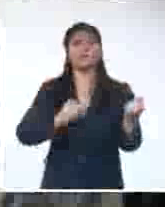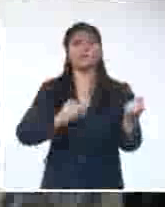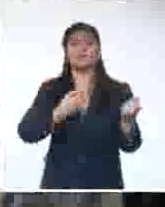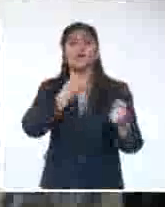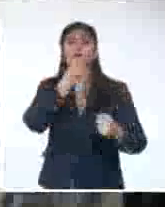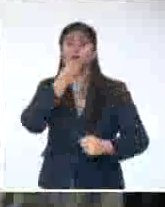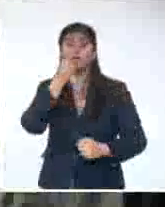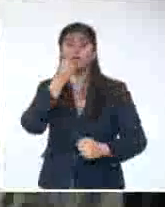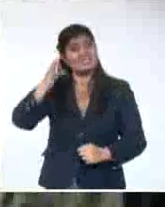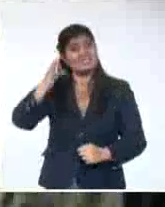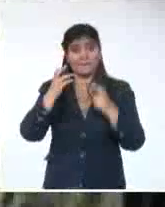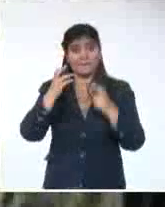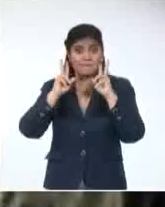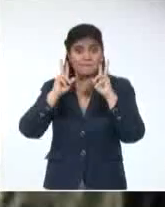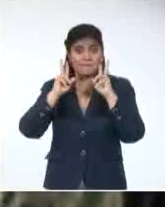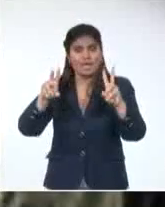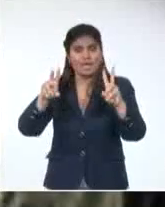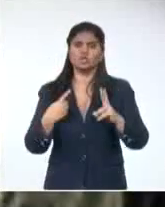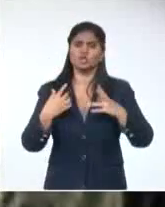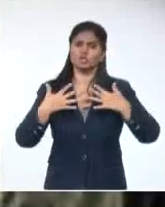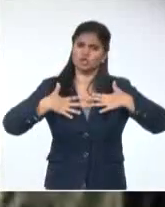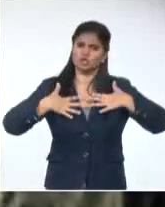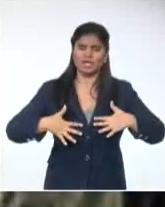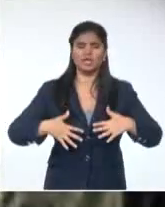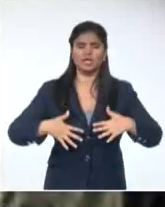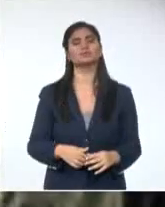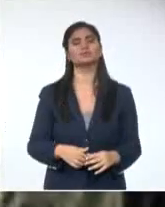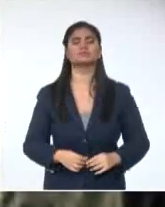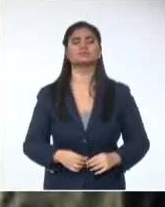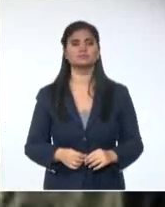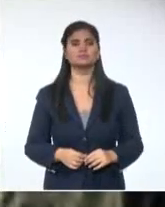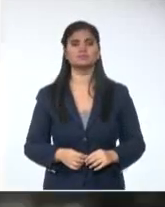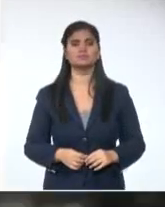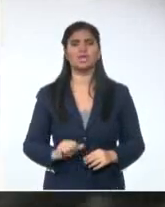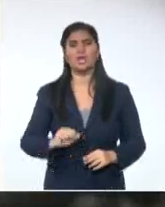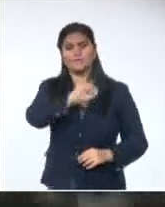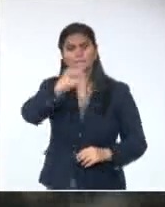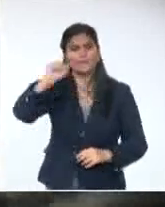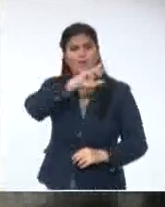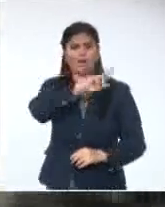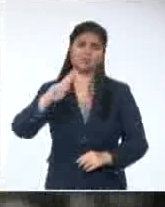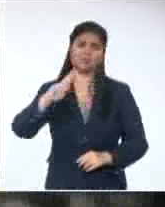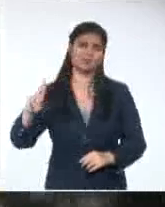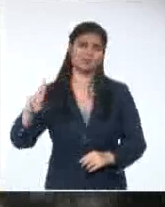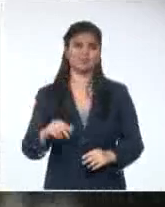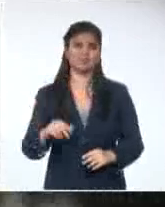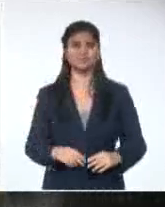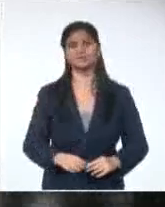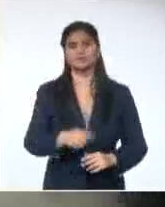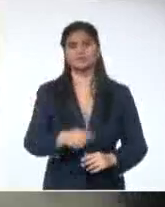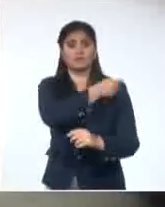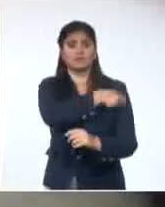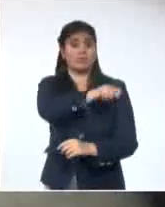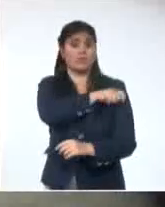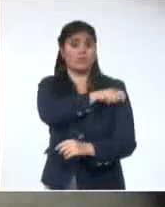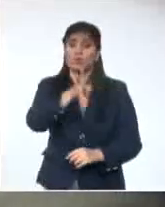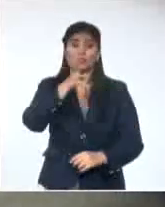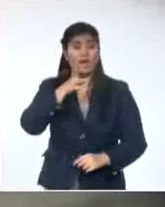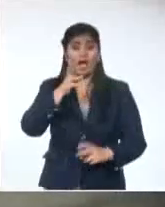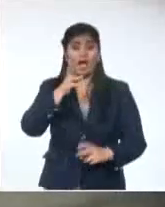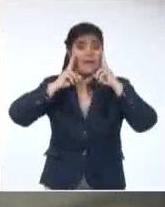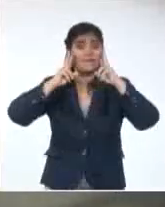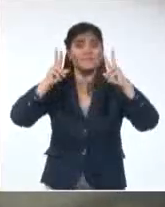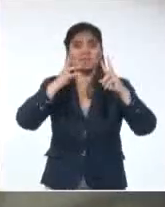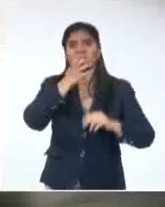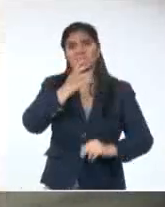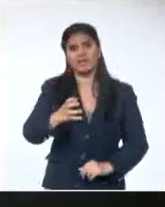sería patria o muerte. La respuesta expresada por Fidel fue la de resistir